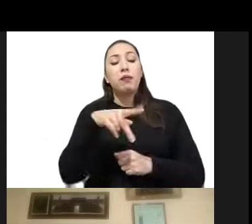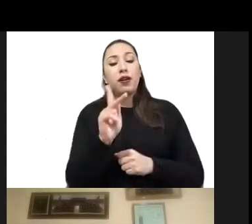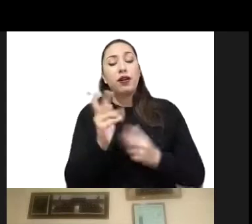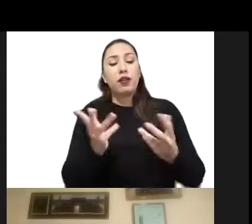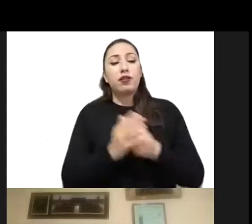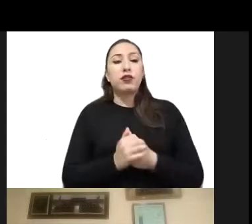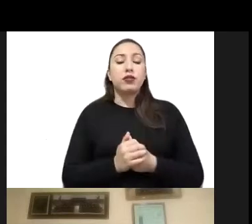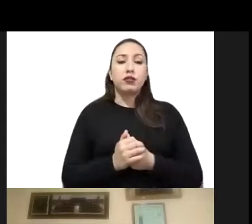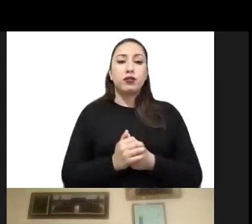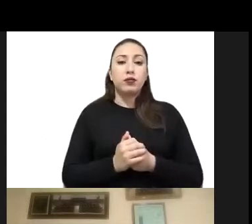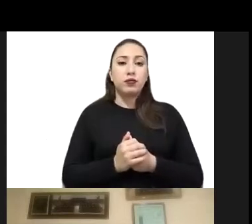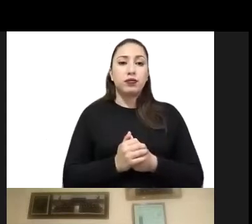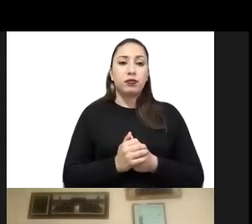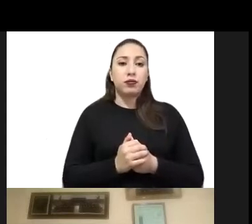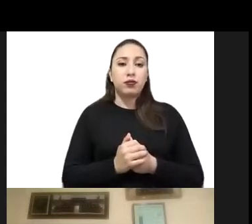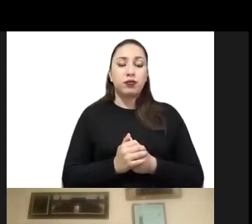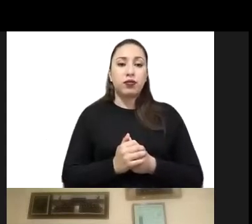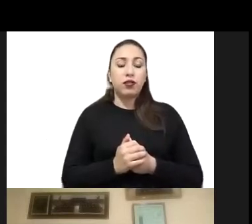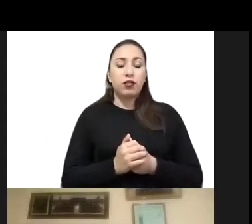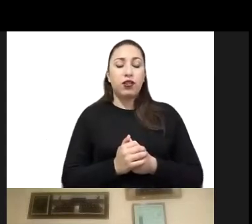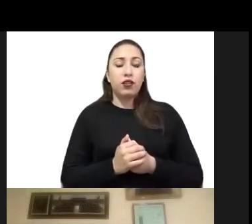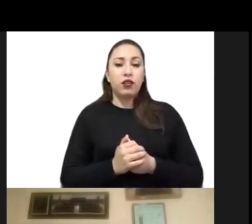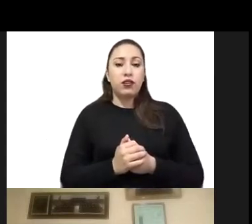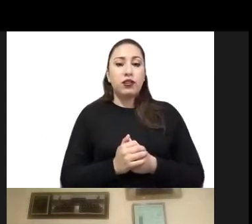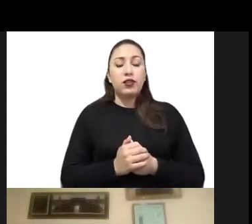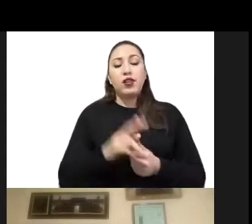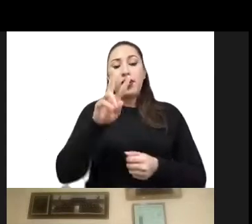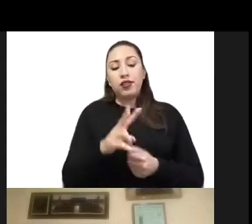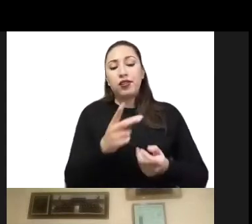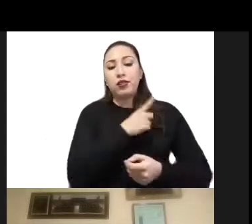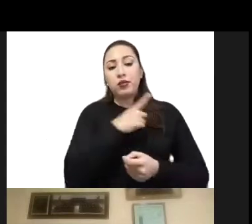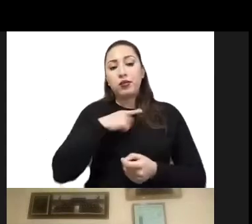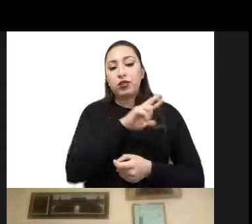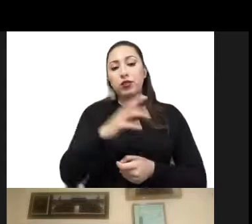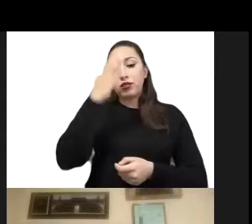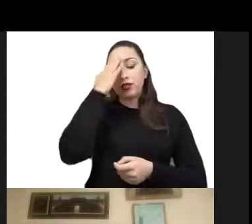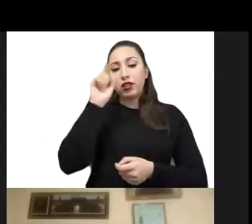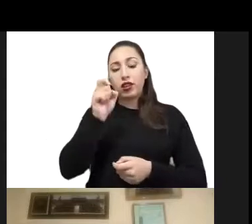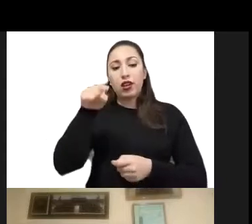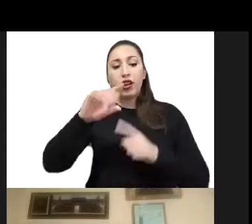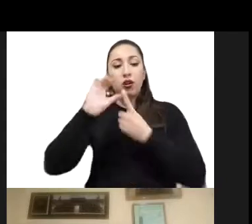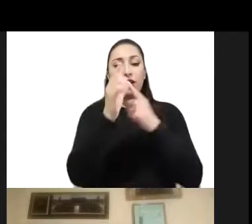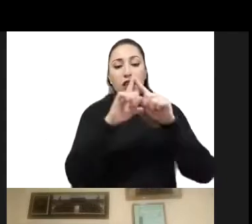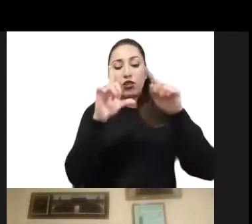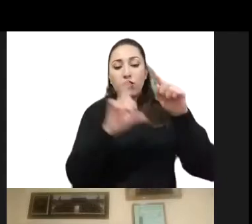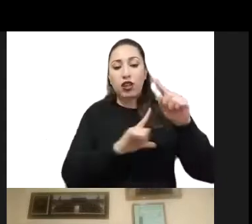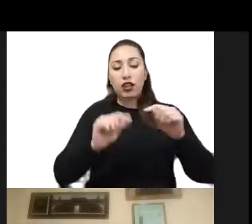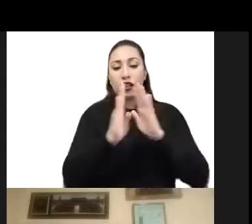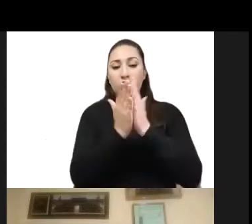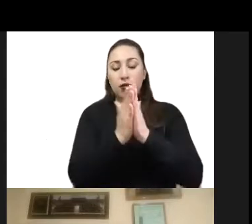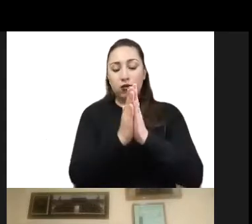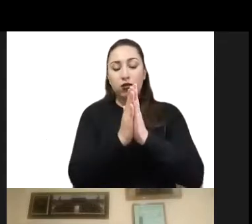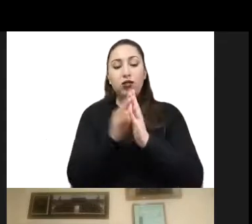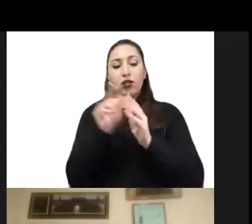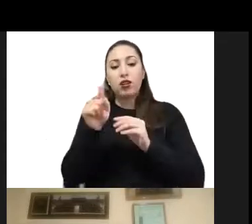anterior, y a pesar del esfuerzo que es de reconocer de la Comisión Nacional de Libros de Texto Gratuitos para